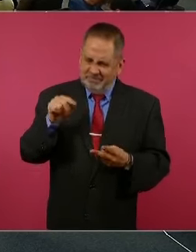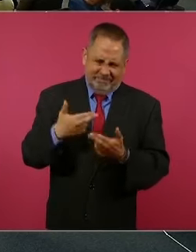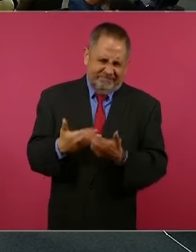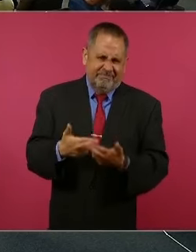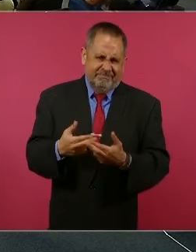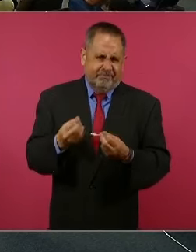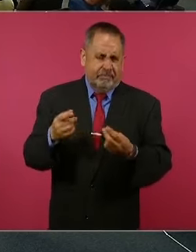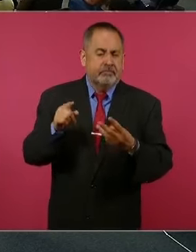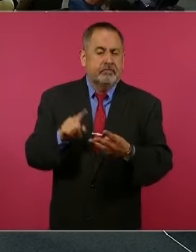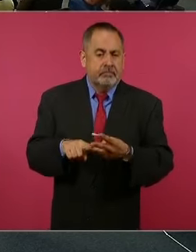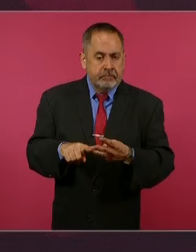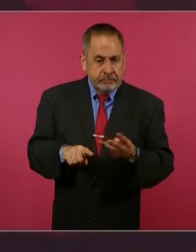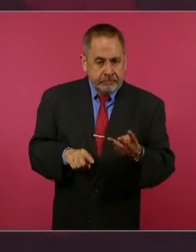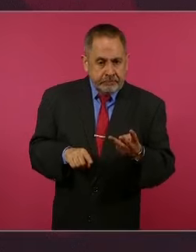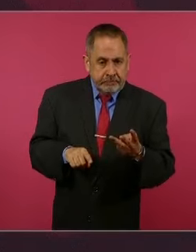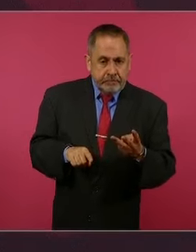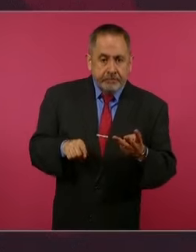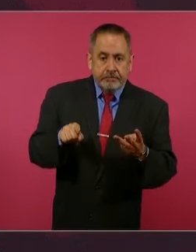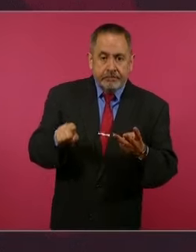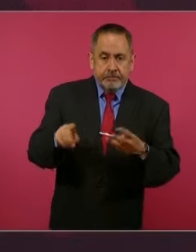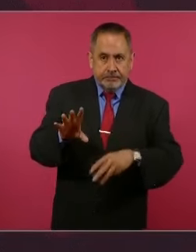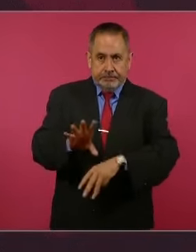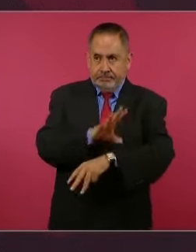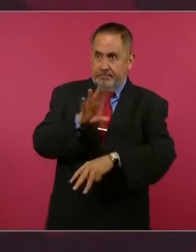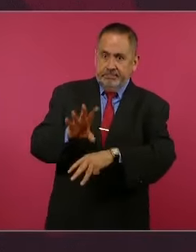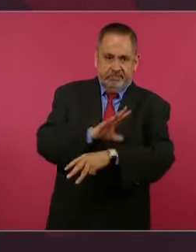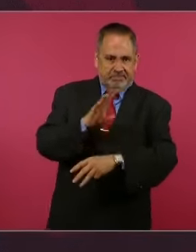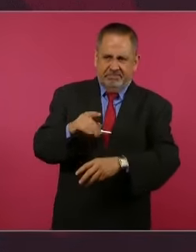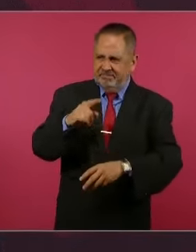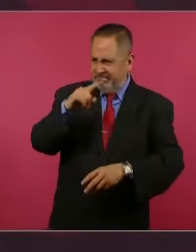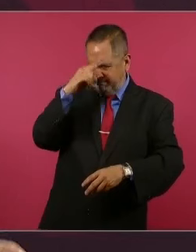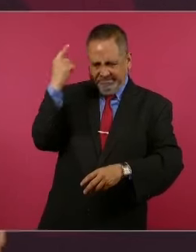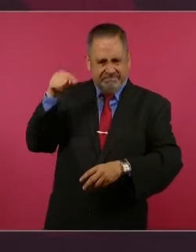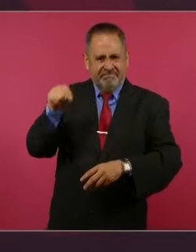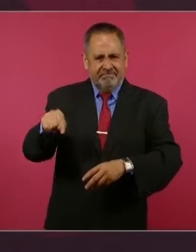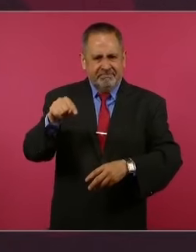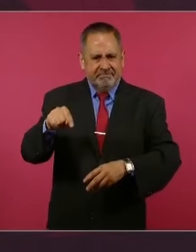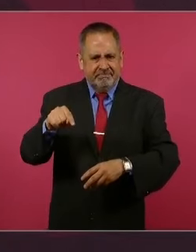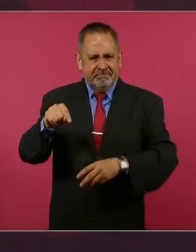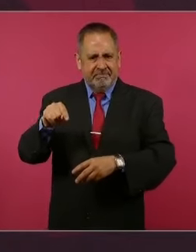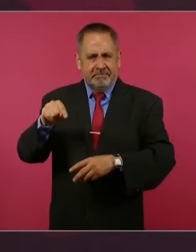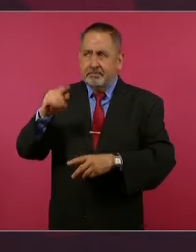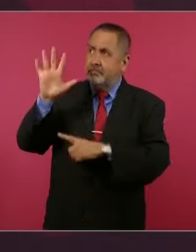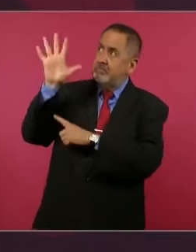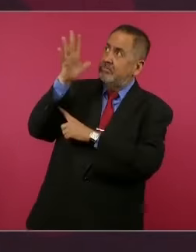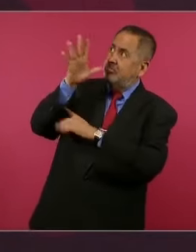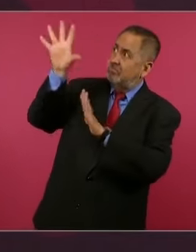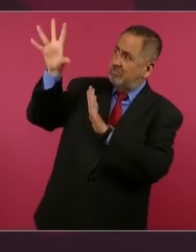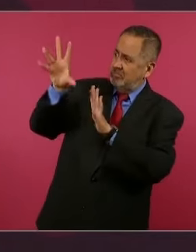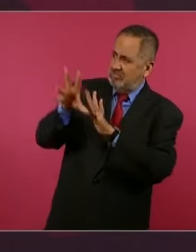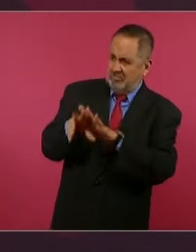cobre tienen la electricidad por la energía